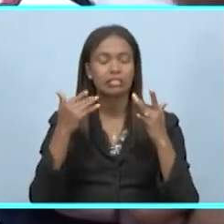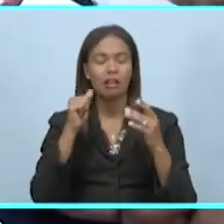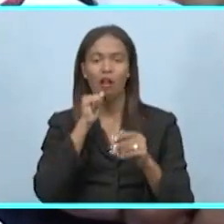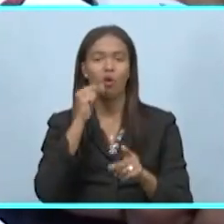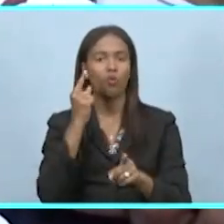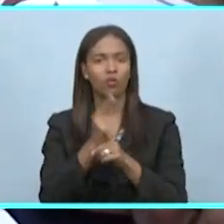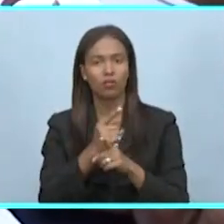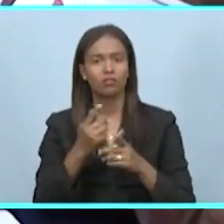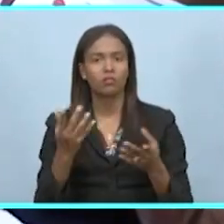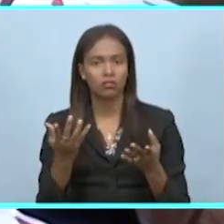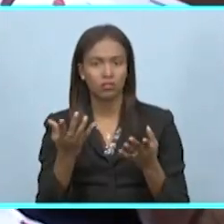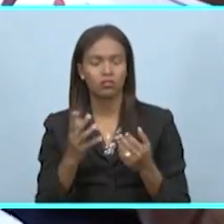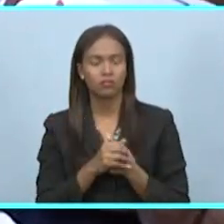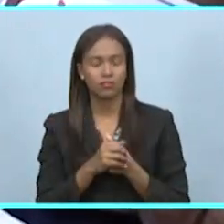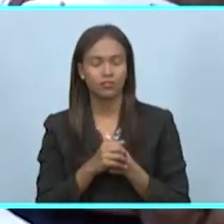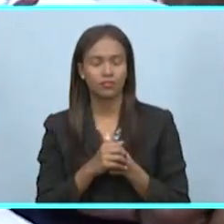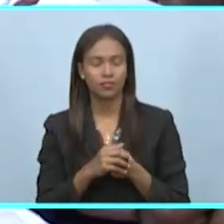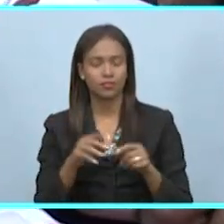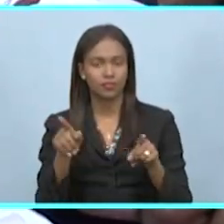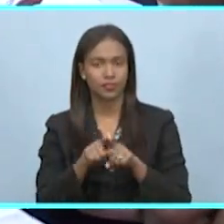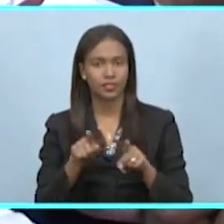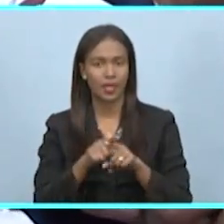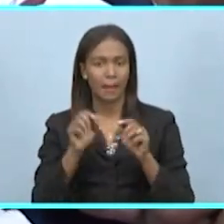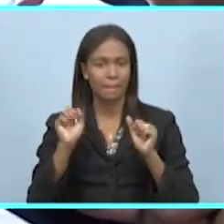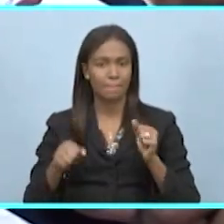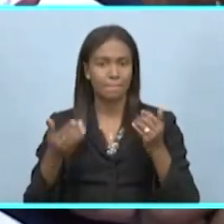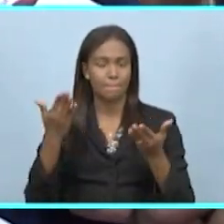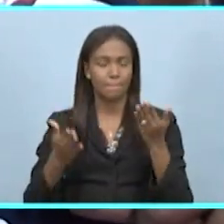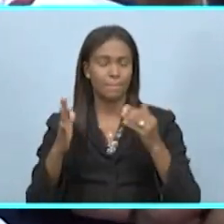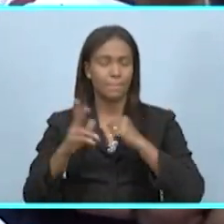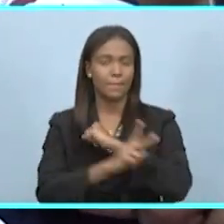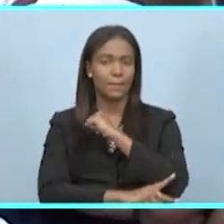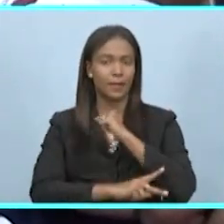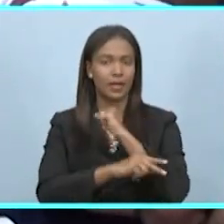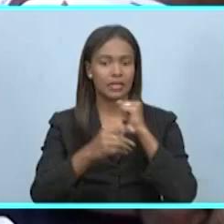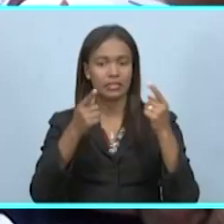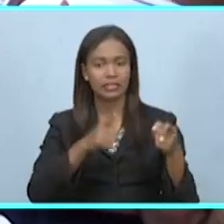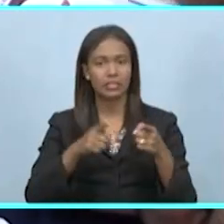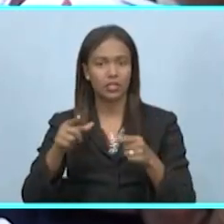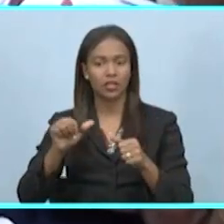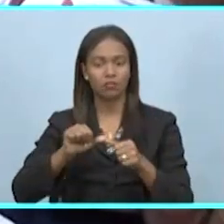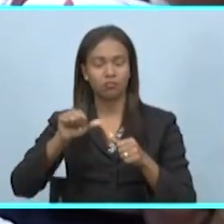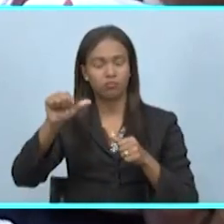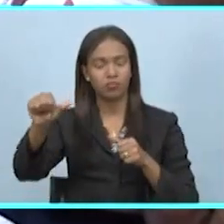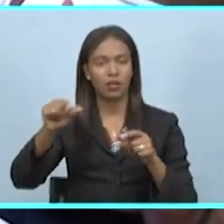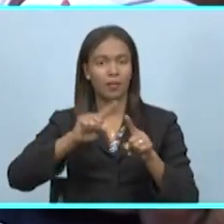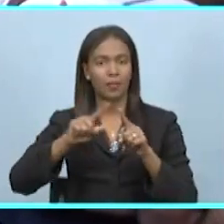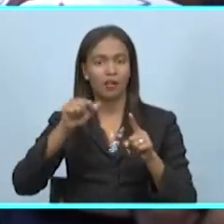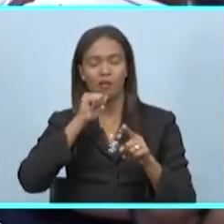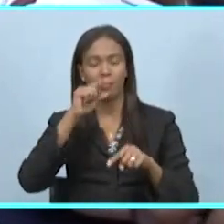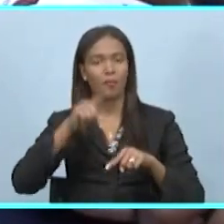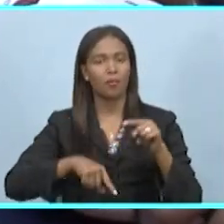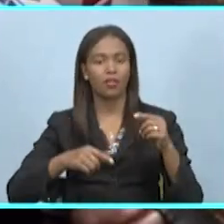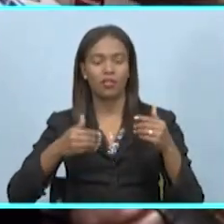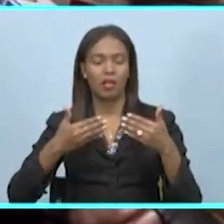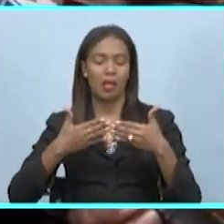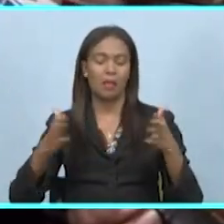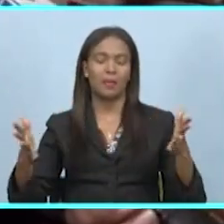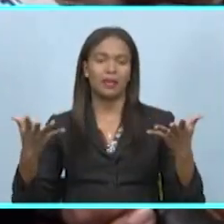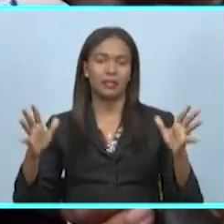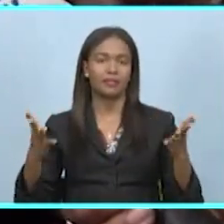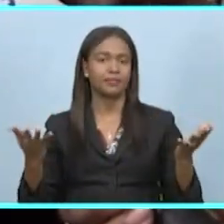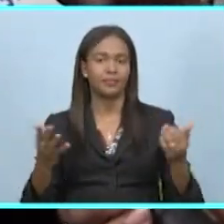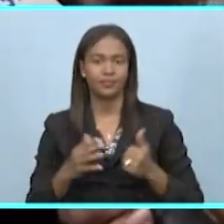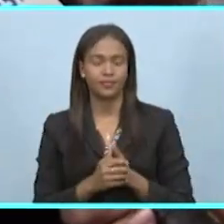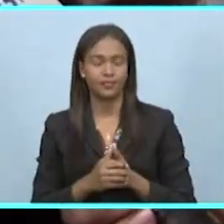injustas y puede ser que en un país haya casos aislados de una cosa u otra, pero no se puede generalizar. De